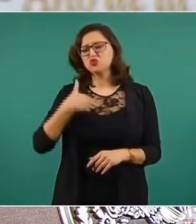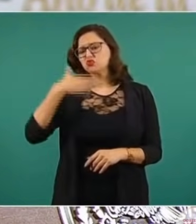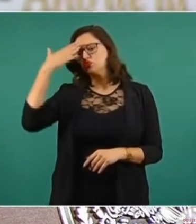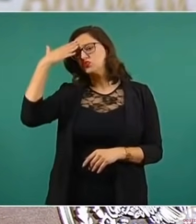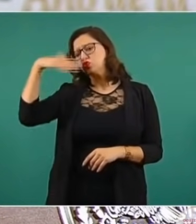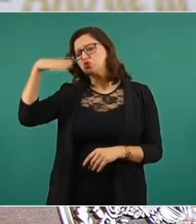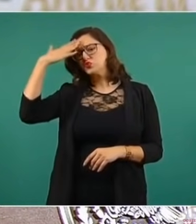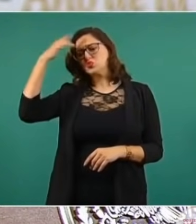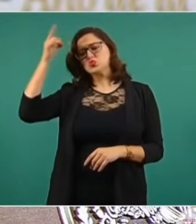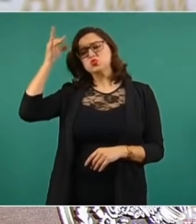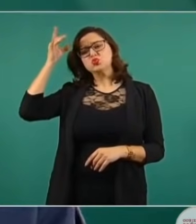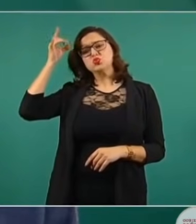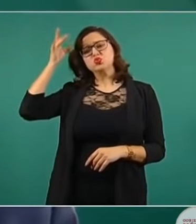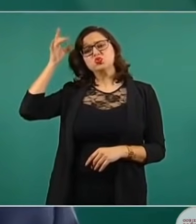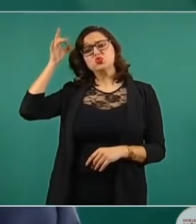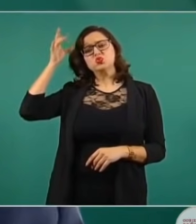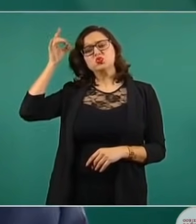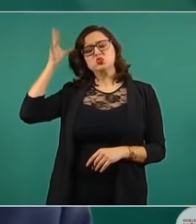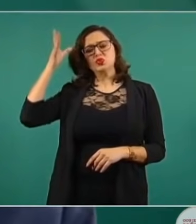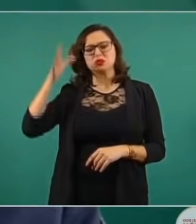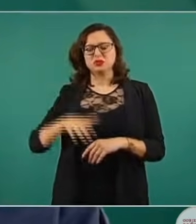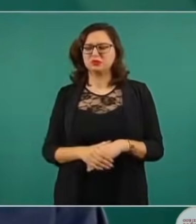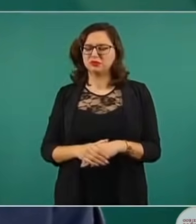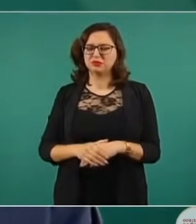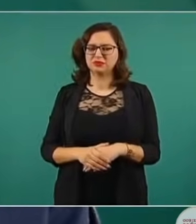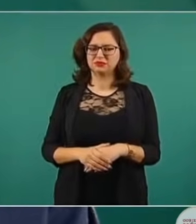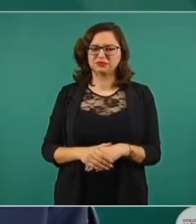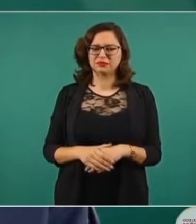sabiondos, de esos que les dan la espalda